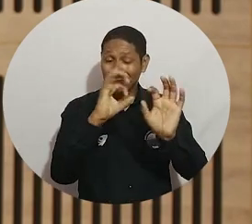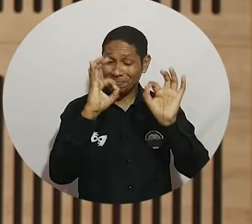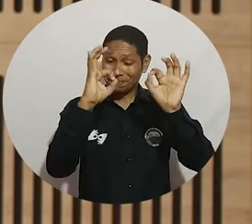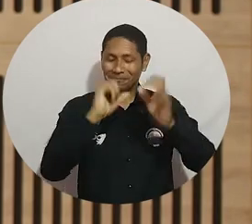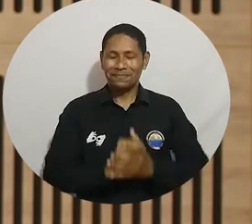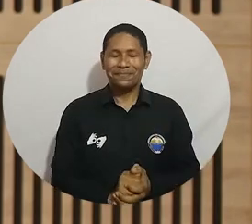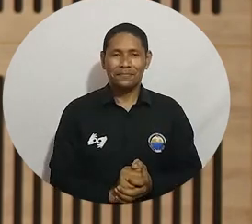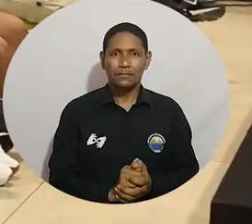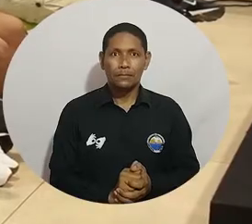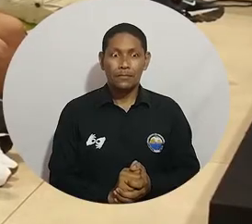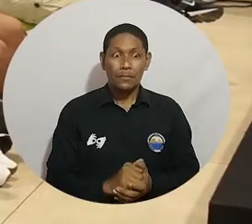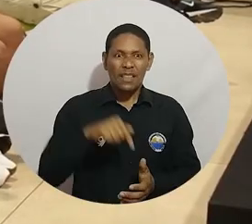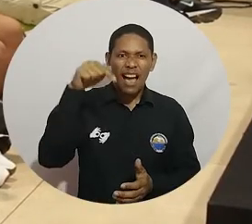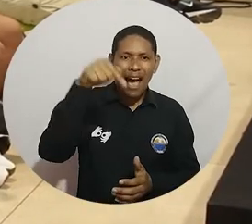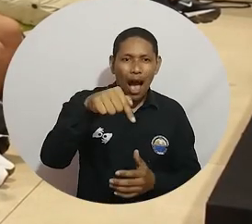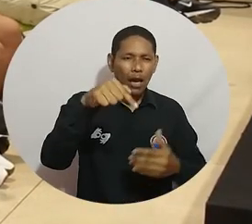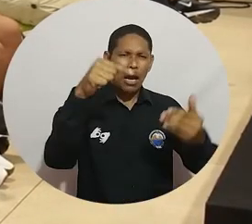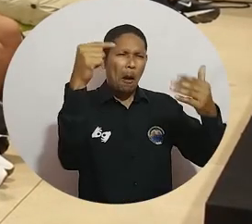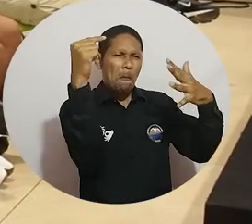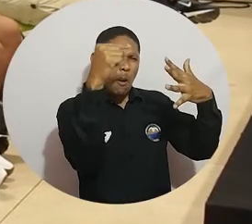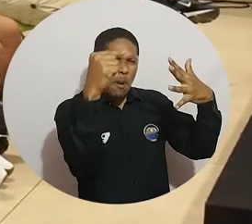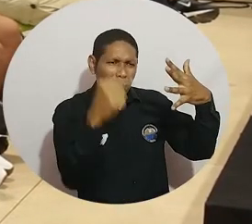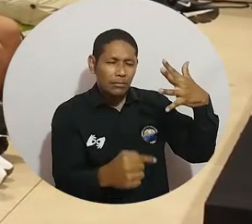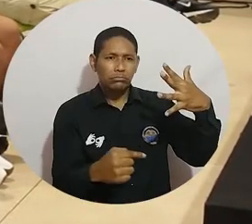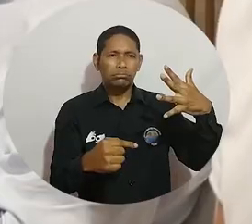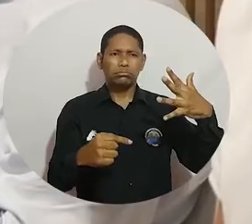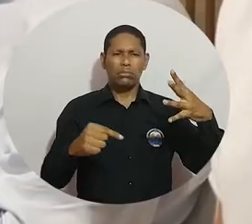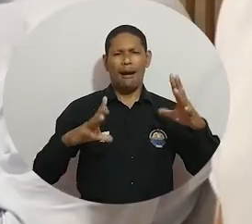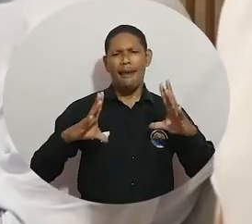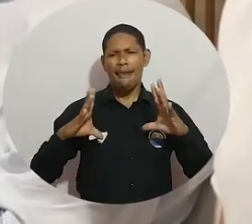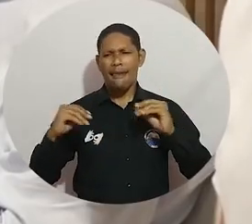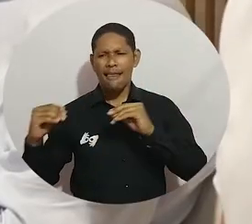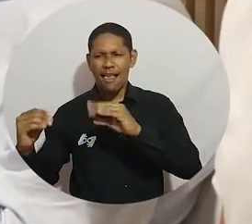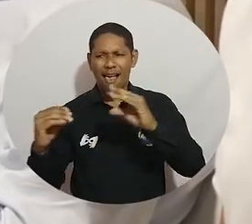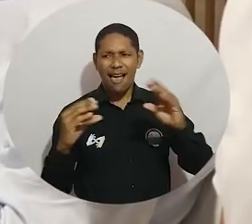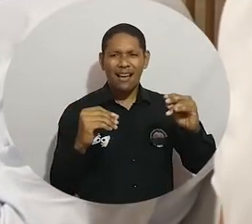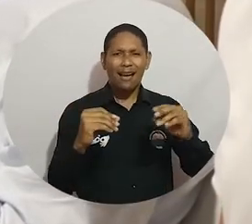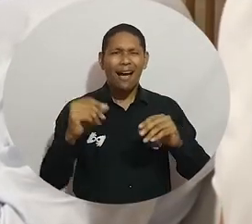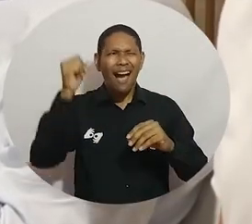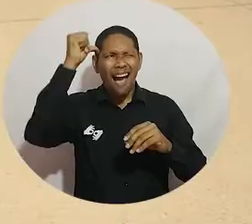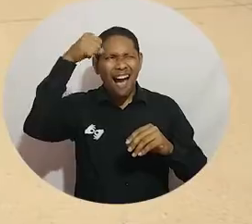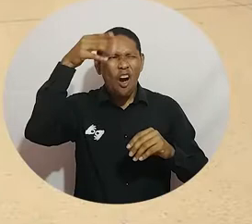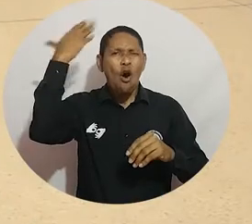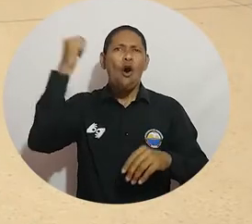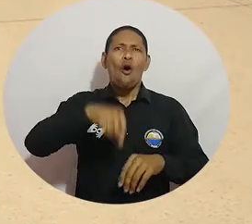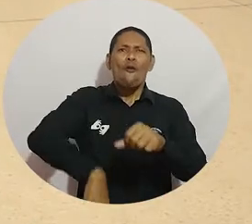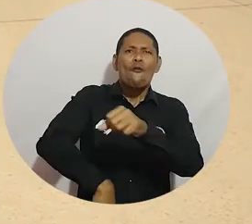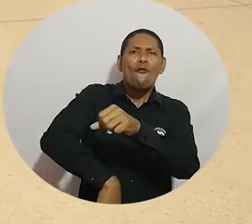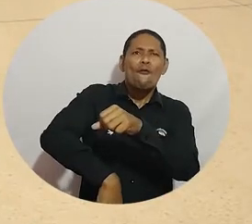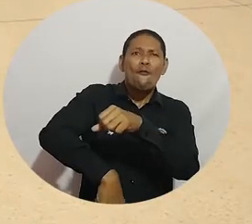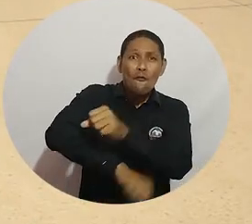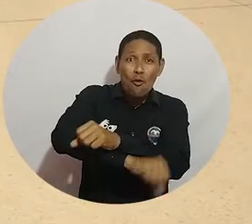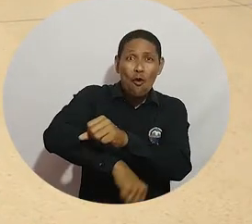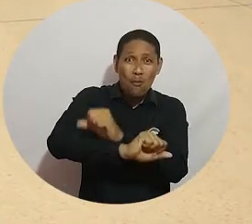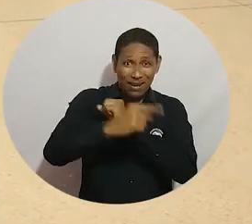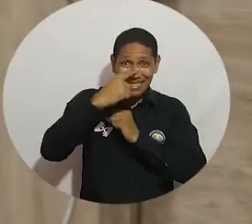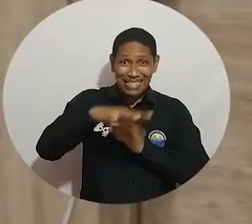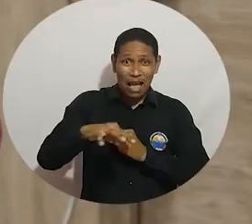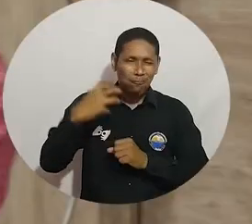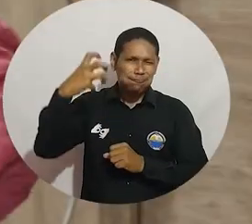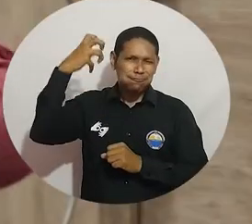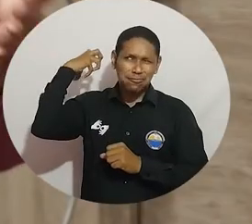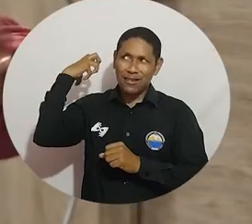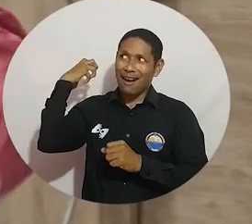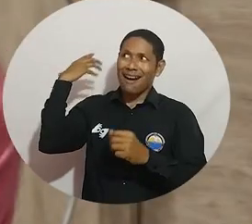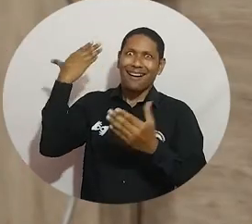en el territorio. Se destacan dentro de la agenda el conversatorio Memorias del Fútbol Samario, con invitados como glorias